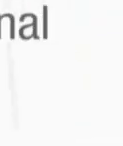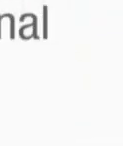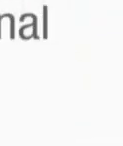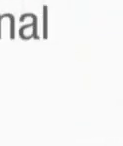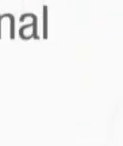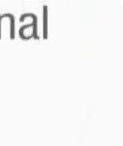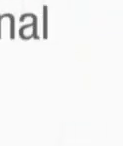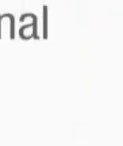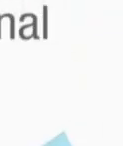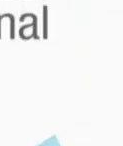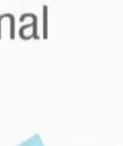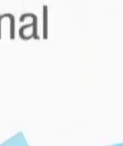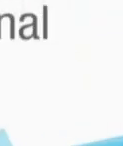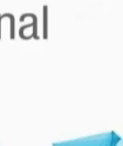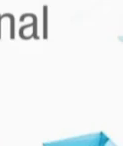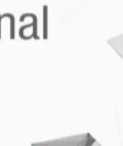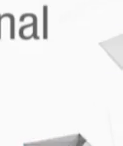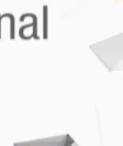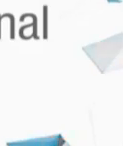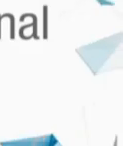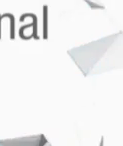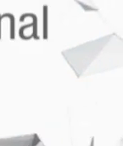Inicio de espacio promocional.